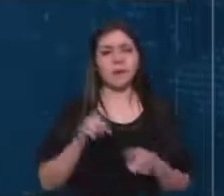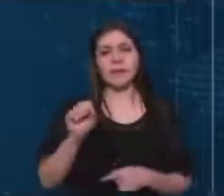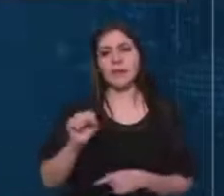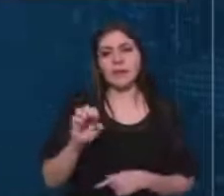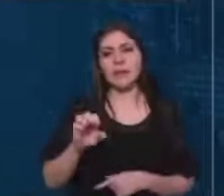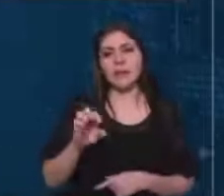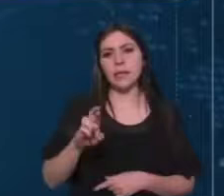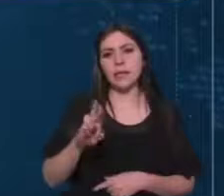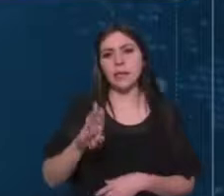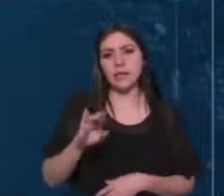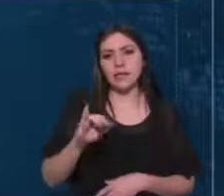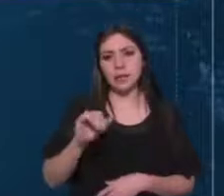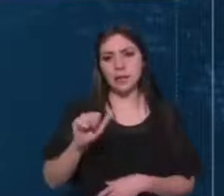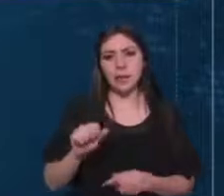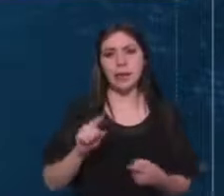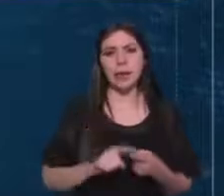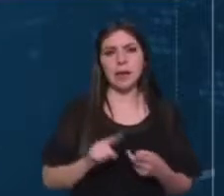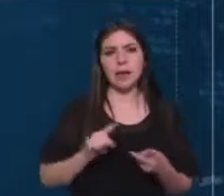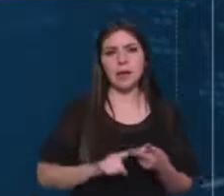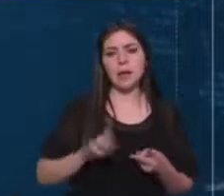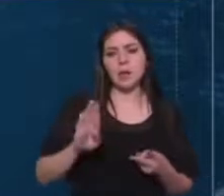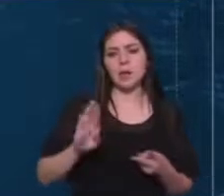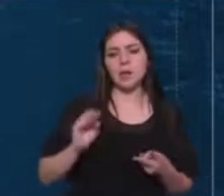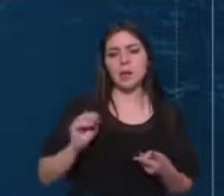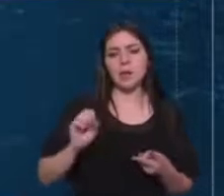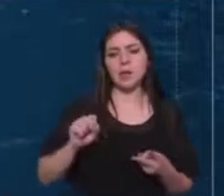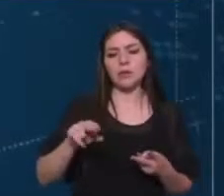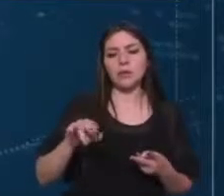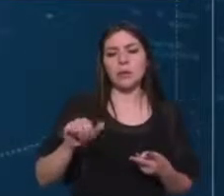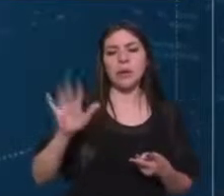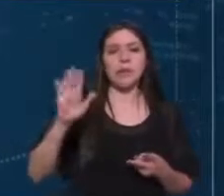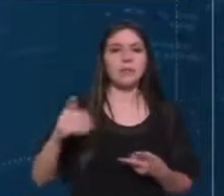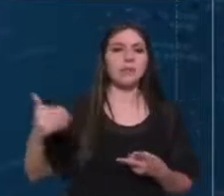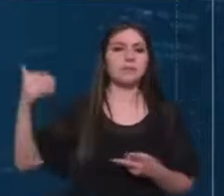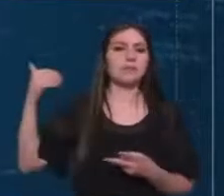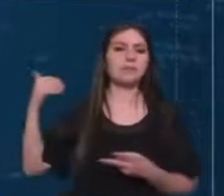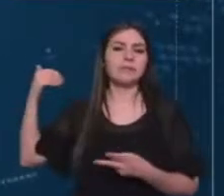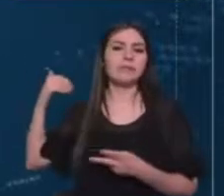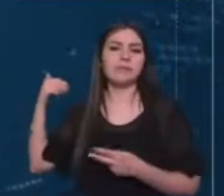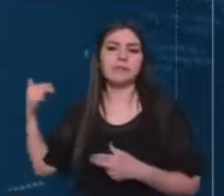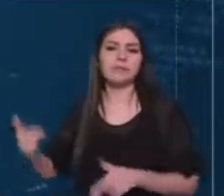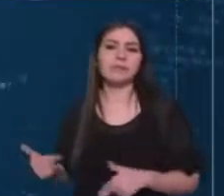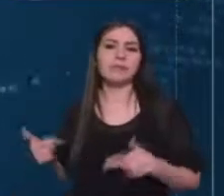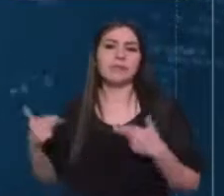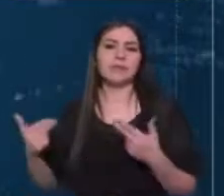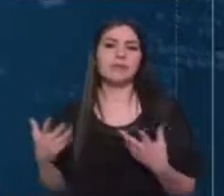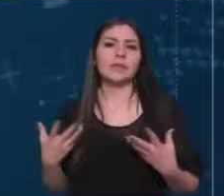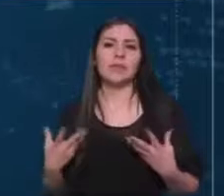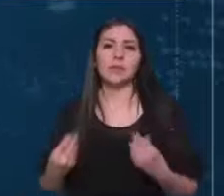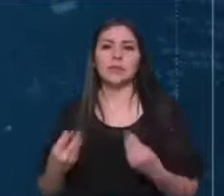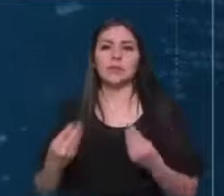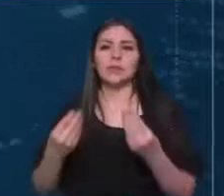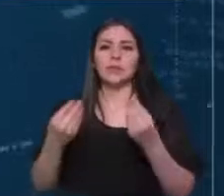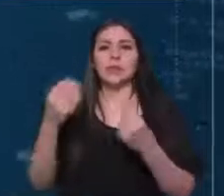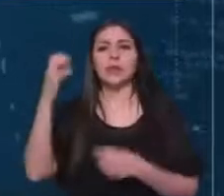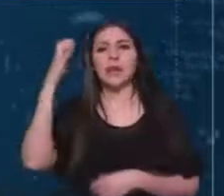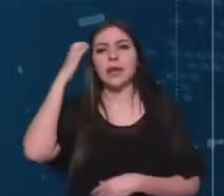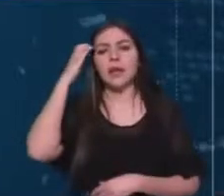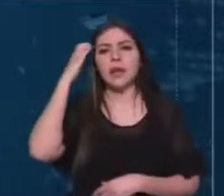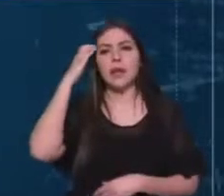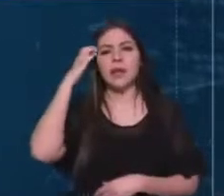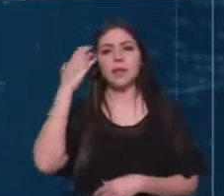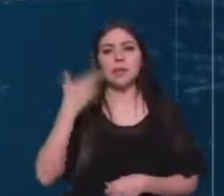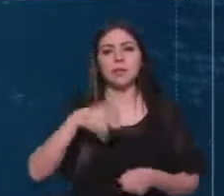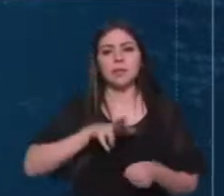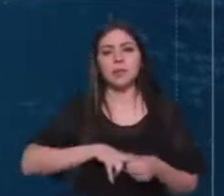y de Bosnia, pues tienen como herencia del pasado socialista una alta dotación de camas por habitantes, entre